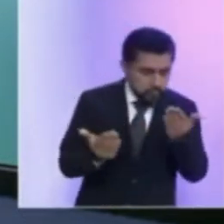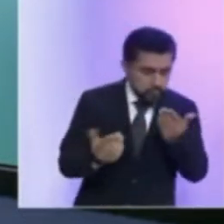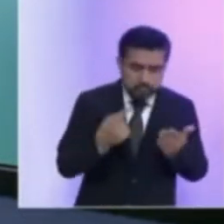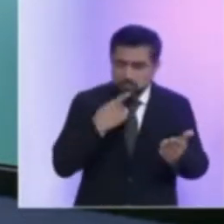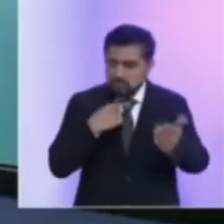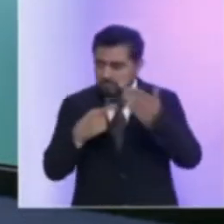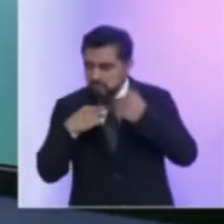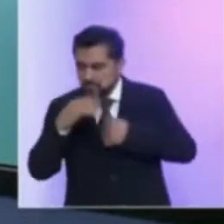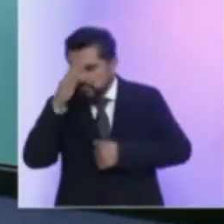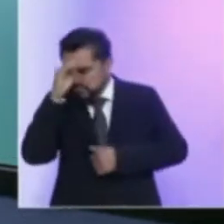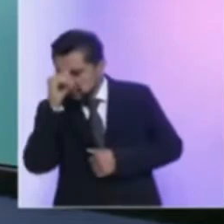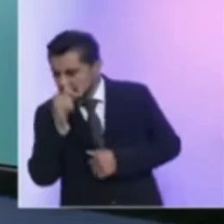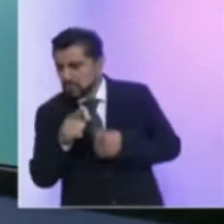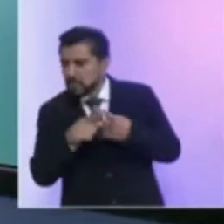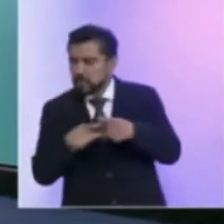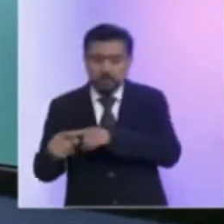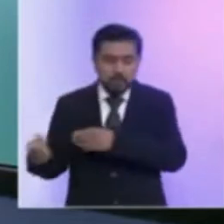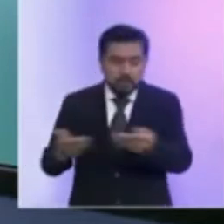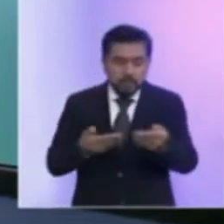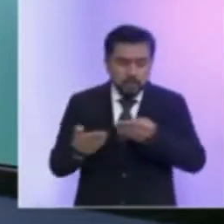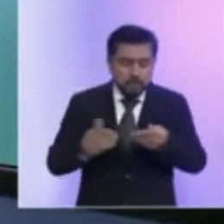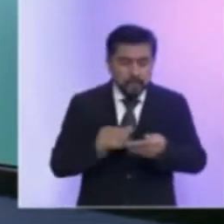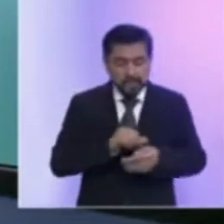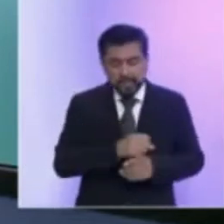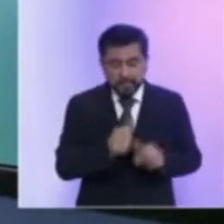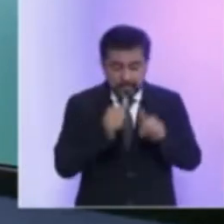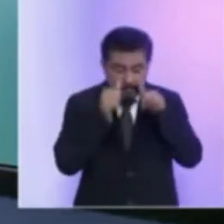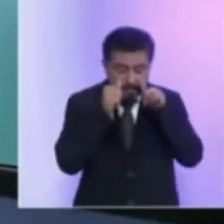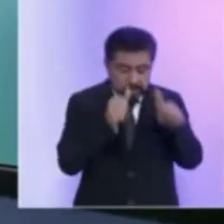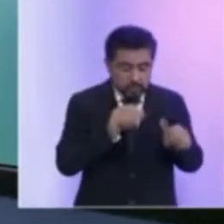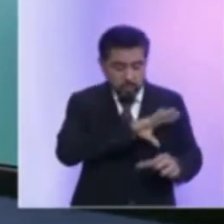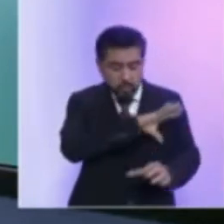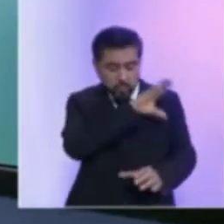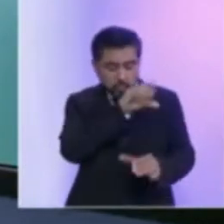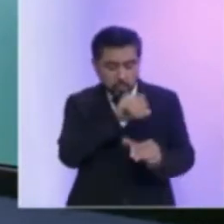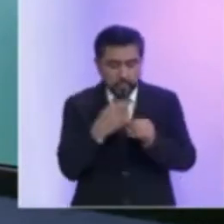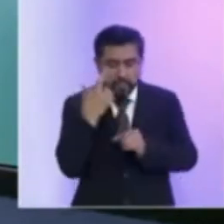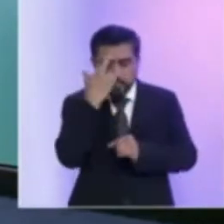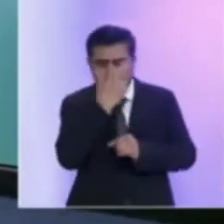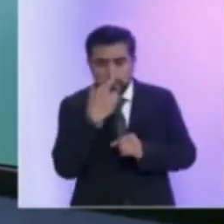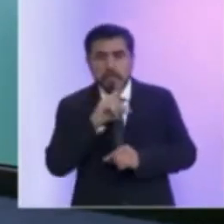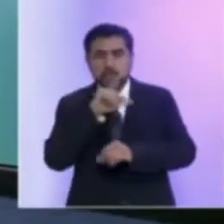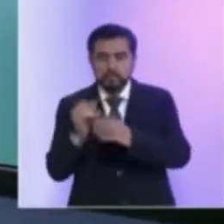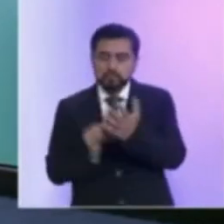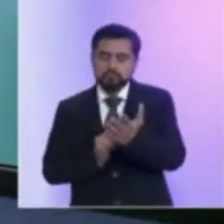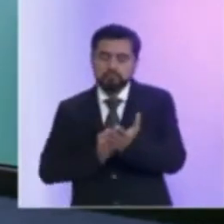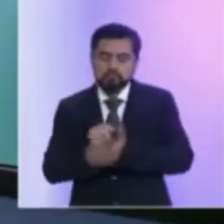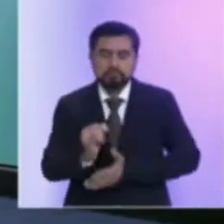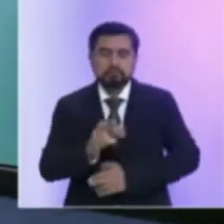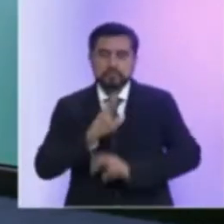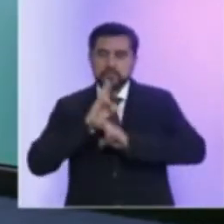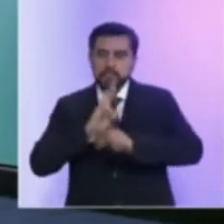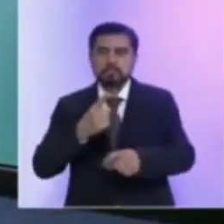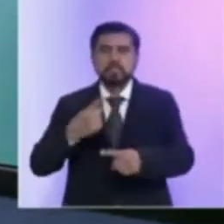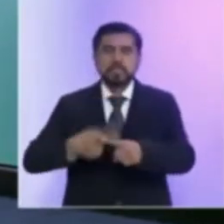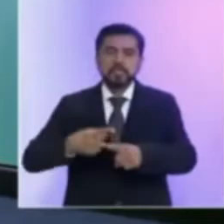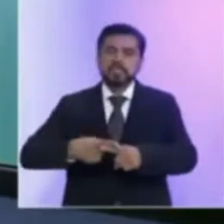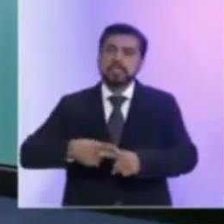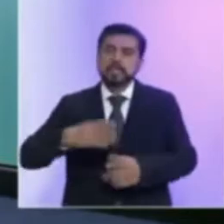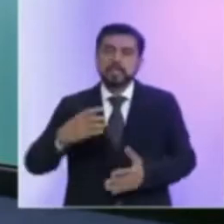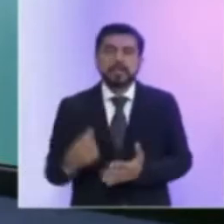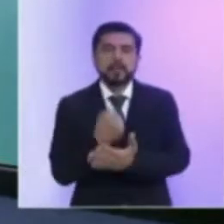y todo. Y una vez que las resuelvan, pues están en condiciones de emitir esa constancia de mayoría, ¿no? Así